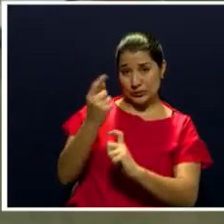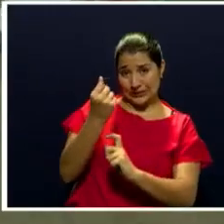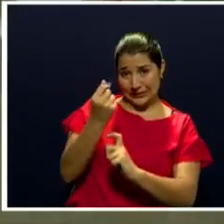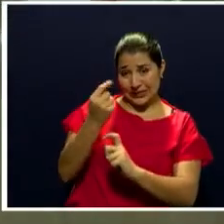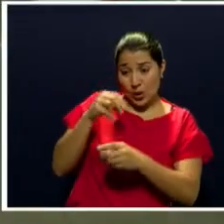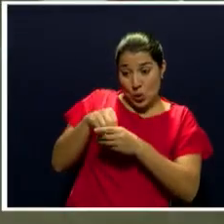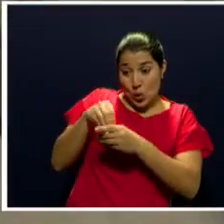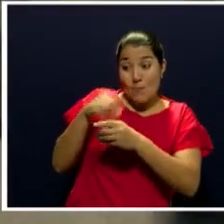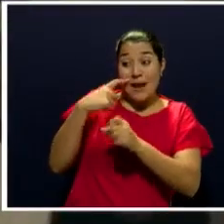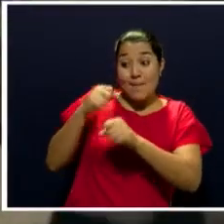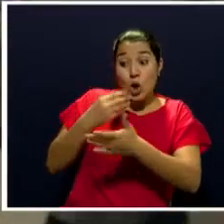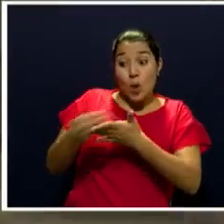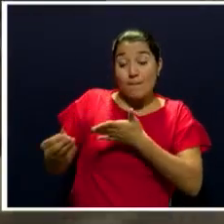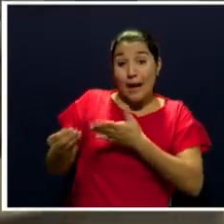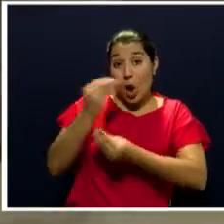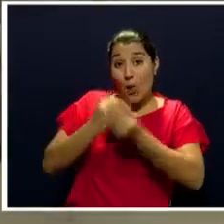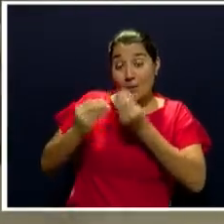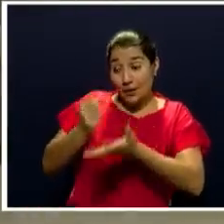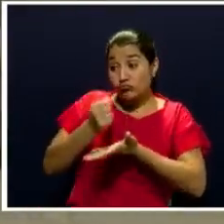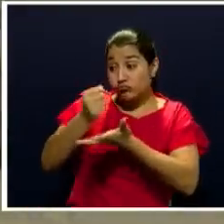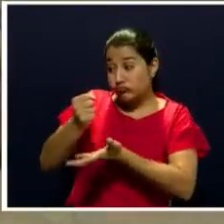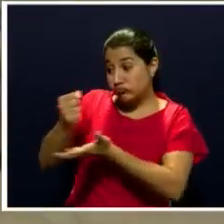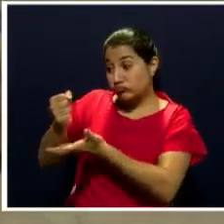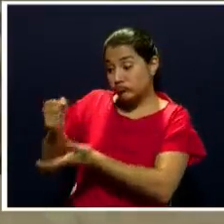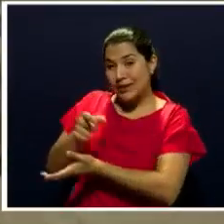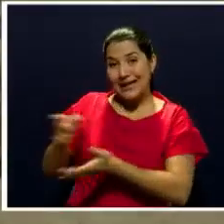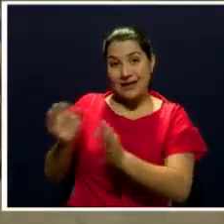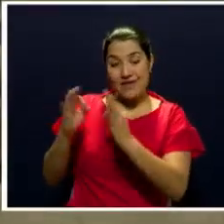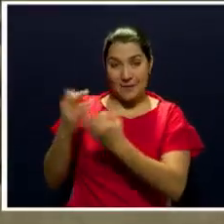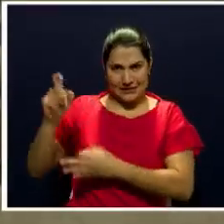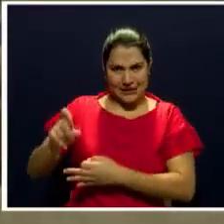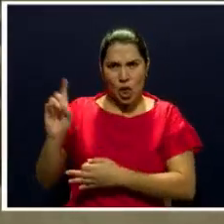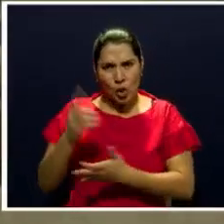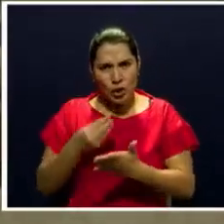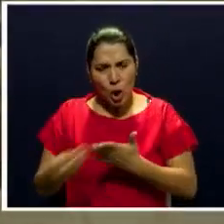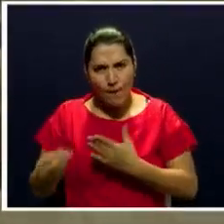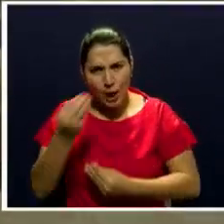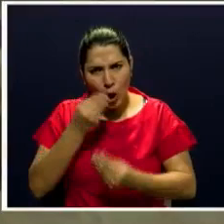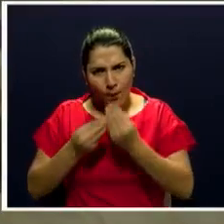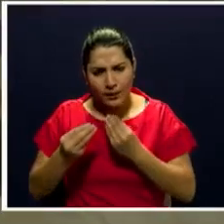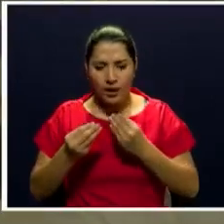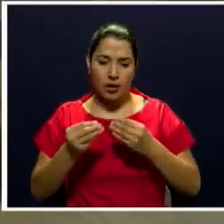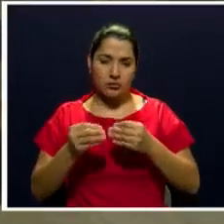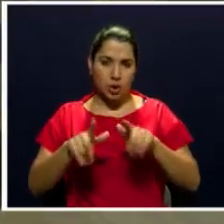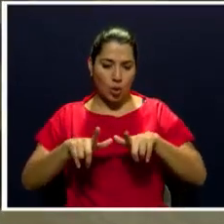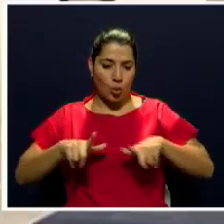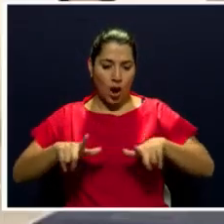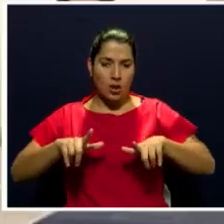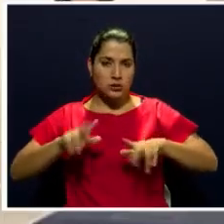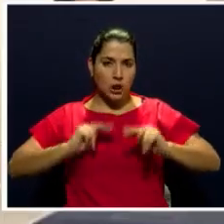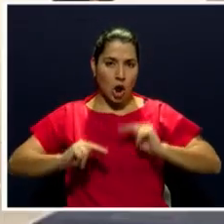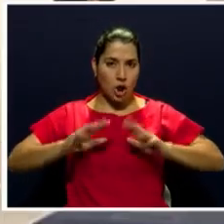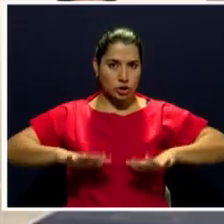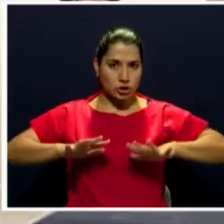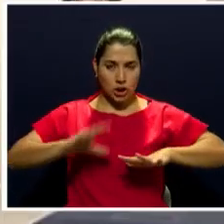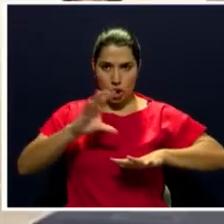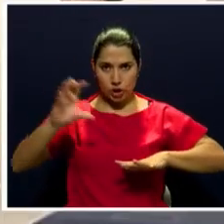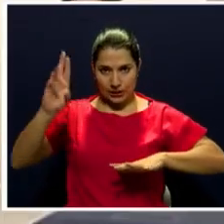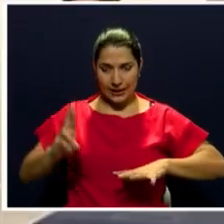ayudando familias. Los productos que se distribuyen se adquieren en comercios locales para la reactivación económica.